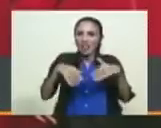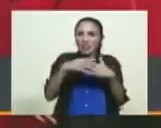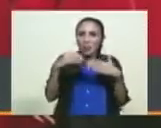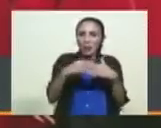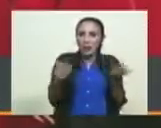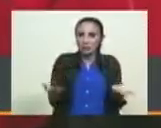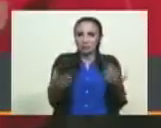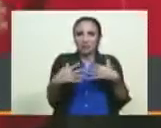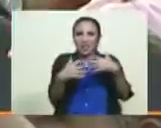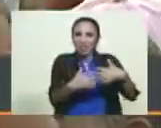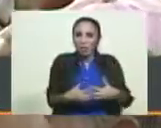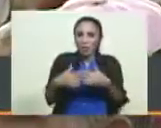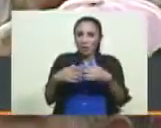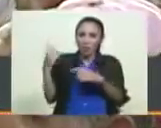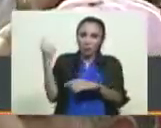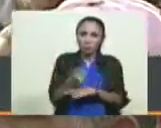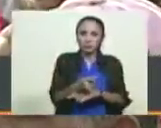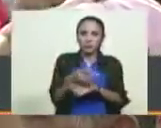colonia gringa.